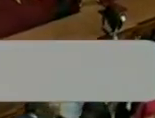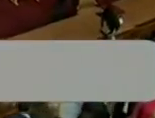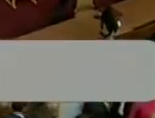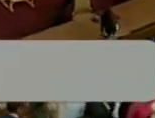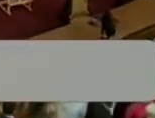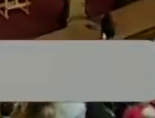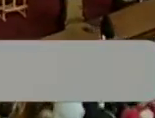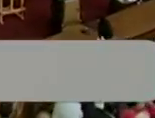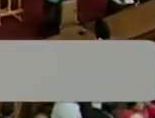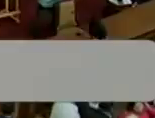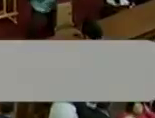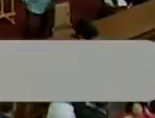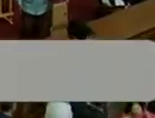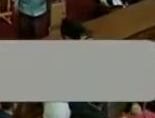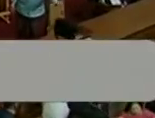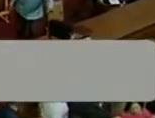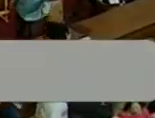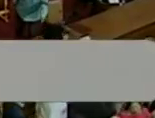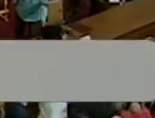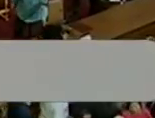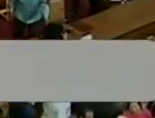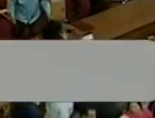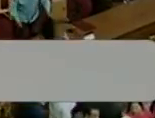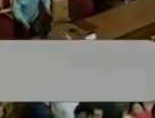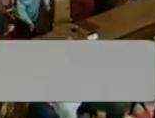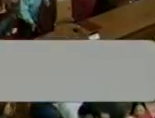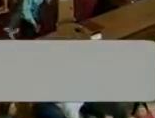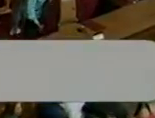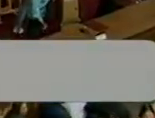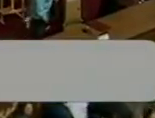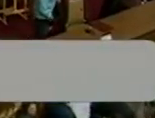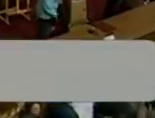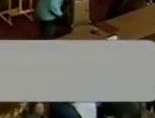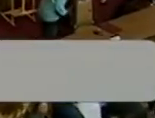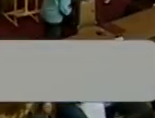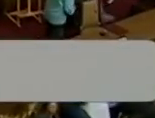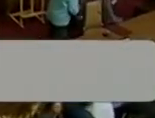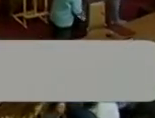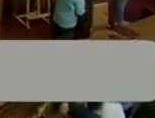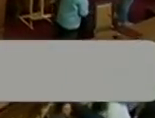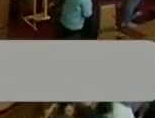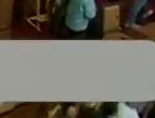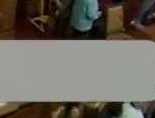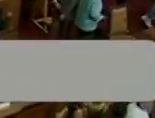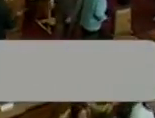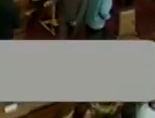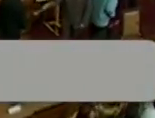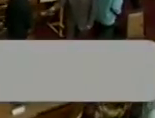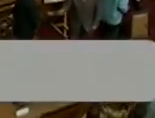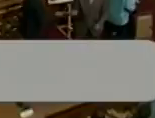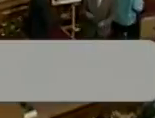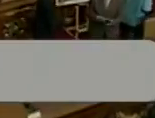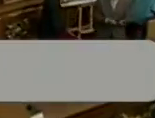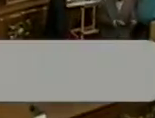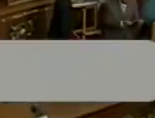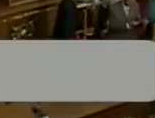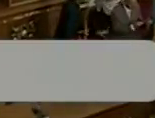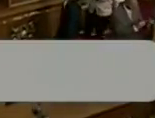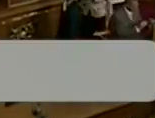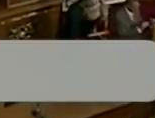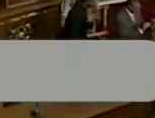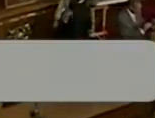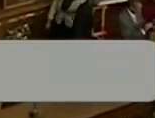con la presencia de Marlene Contreras, ministra del Poder Popular para Obras Públicas, acompañada de su hija Daniela Cabello